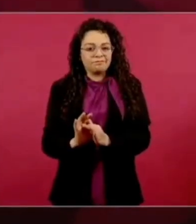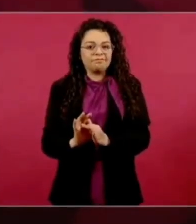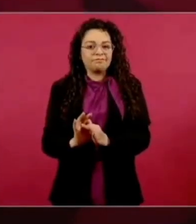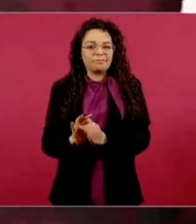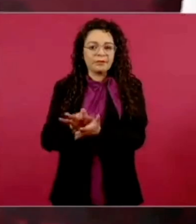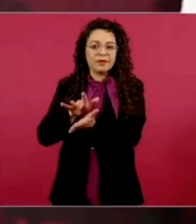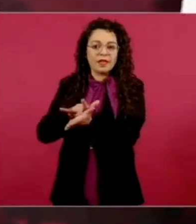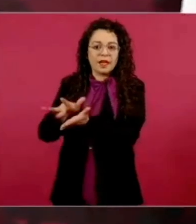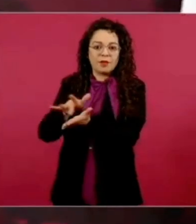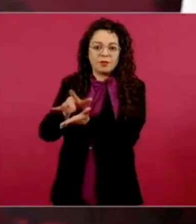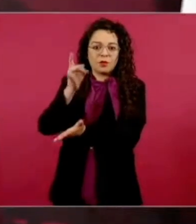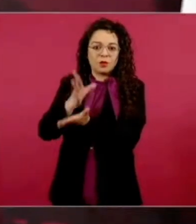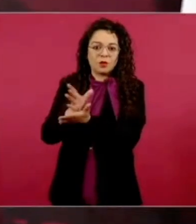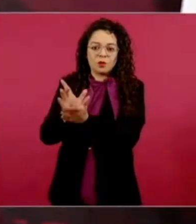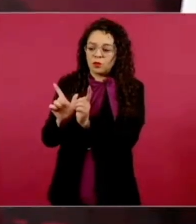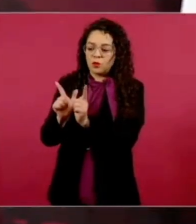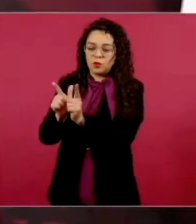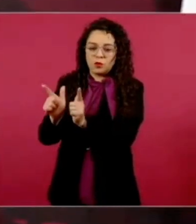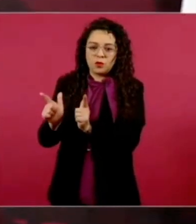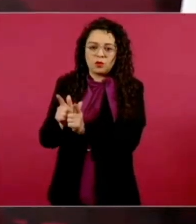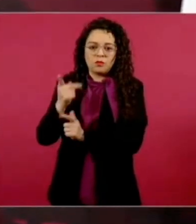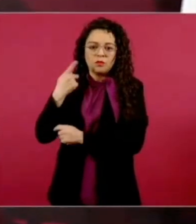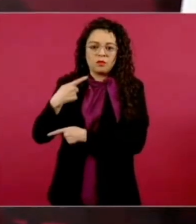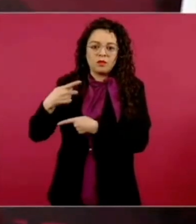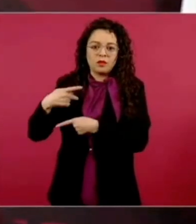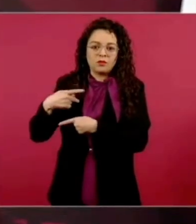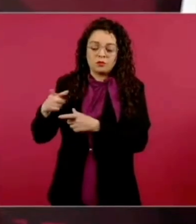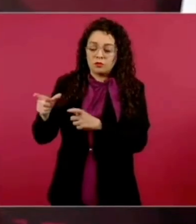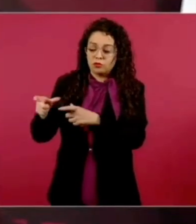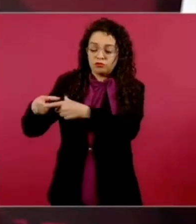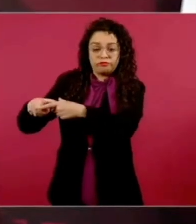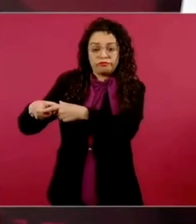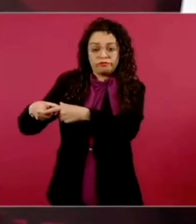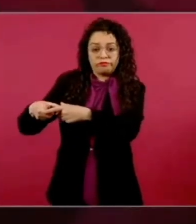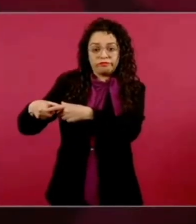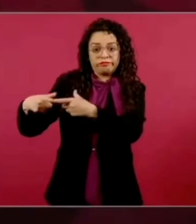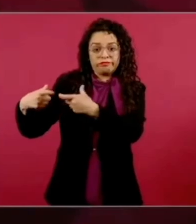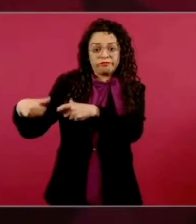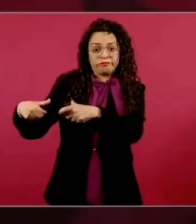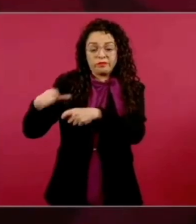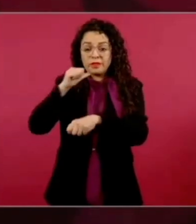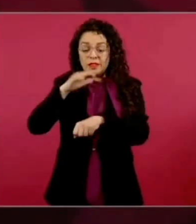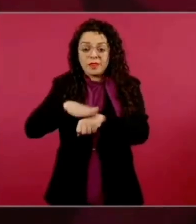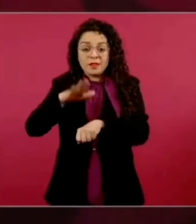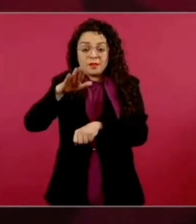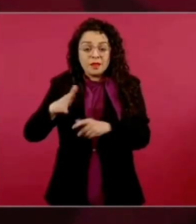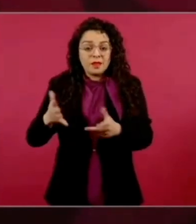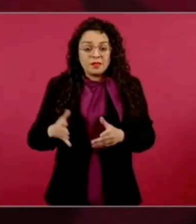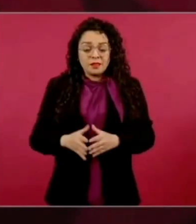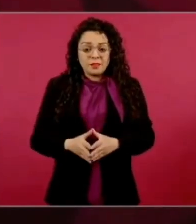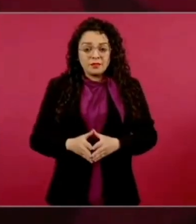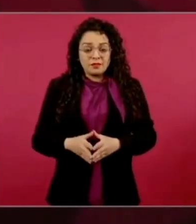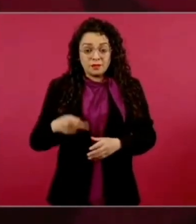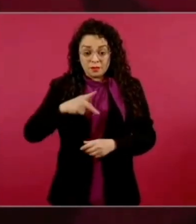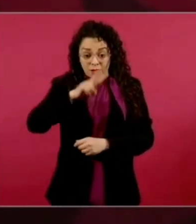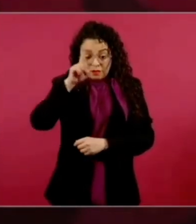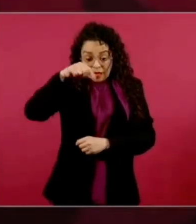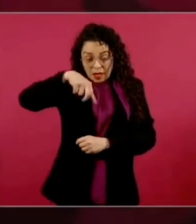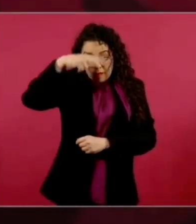complicidades. Pero es gravísimo que en nuestro